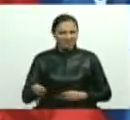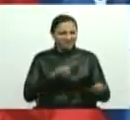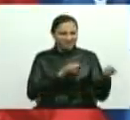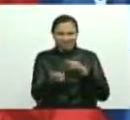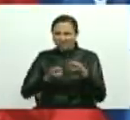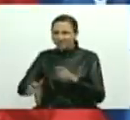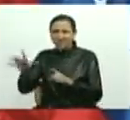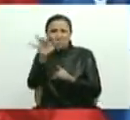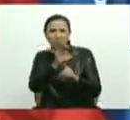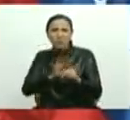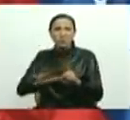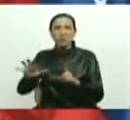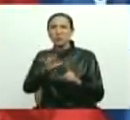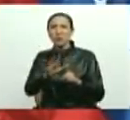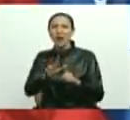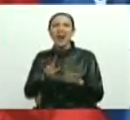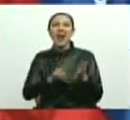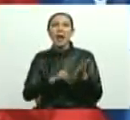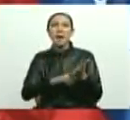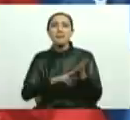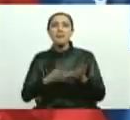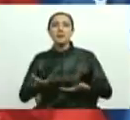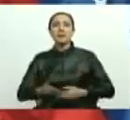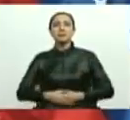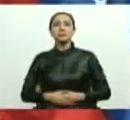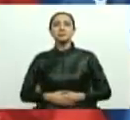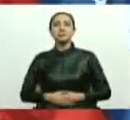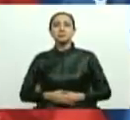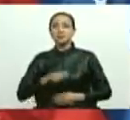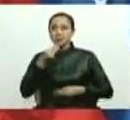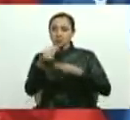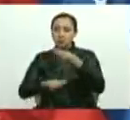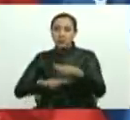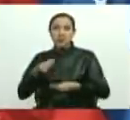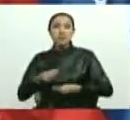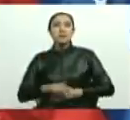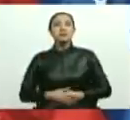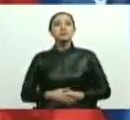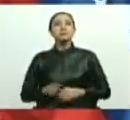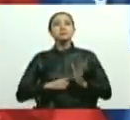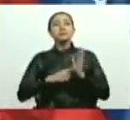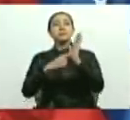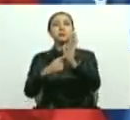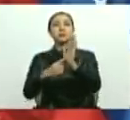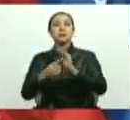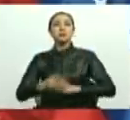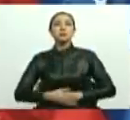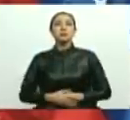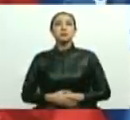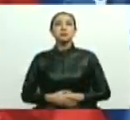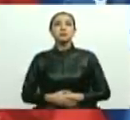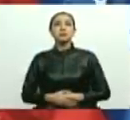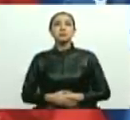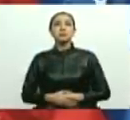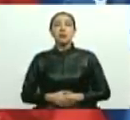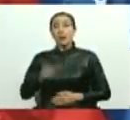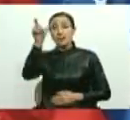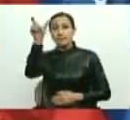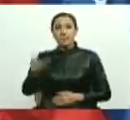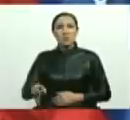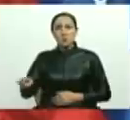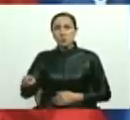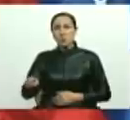la realidad de un hecho punible y convertir muchas veces a una persona